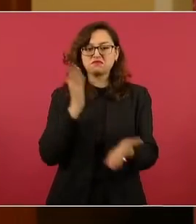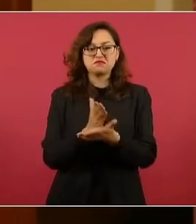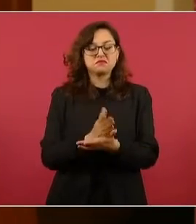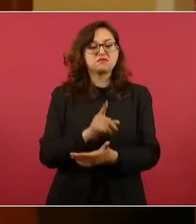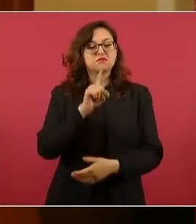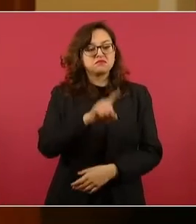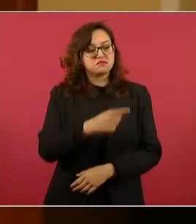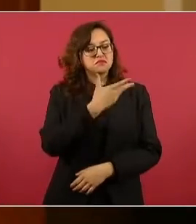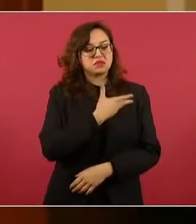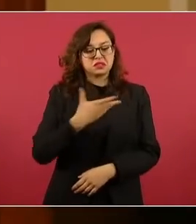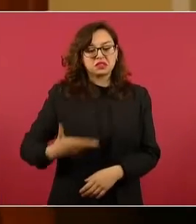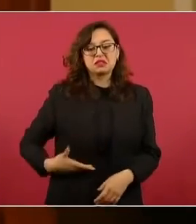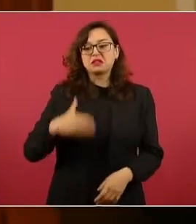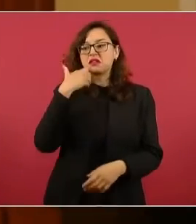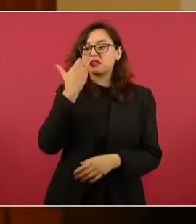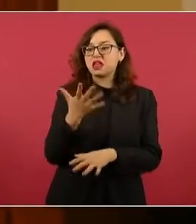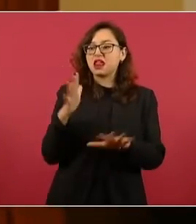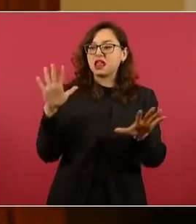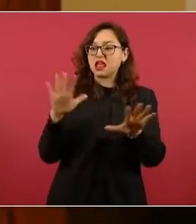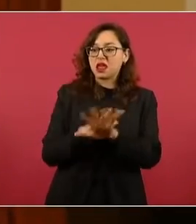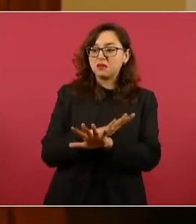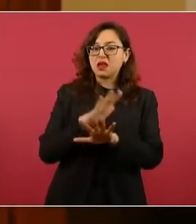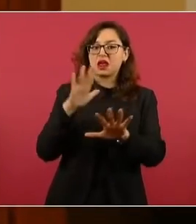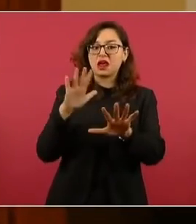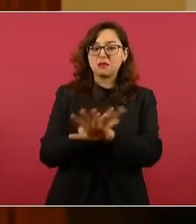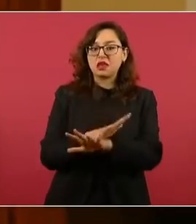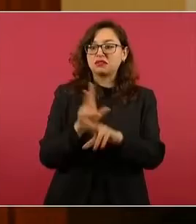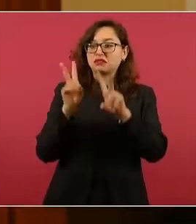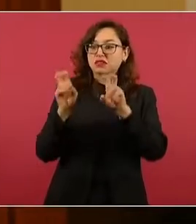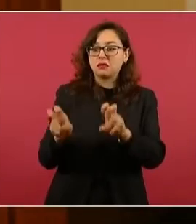intento de reforma legal trascendente,